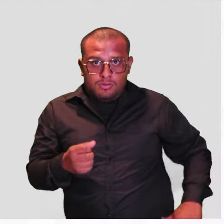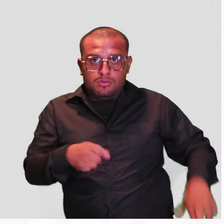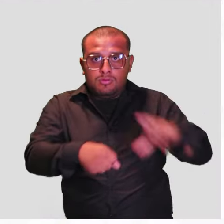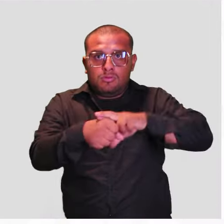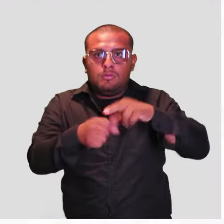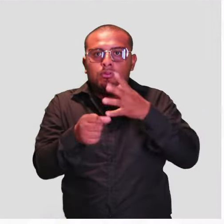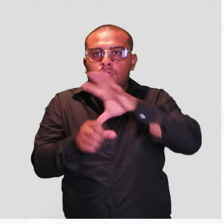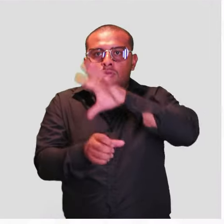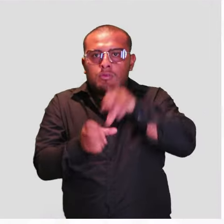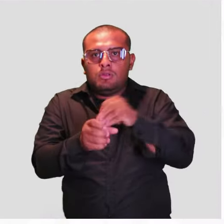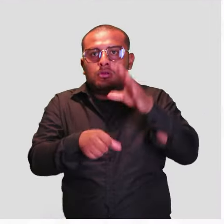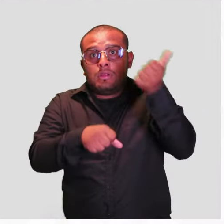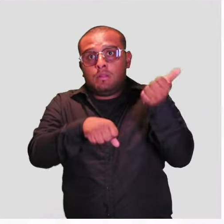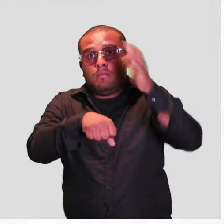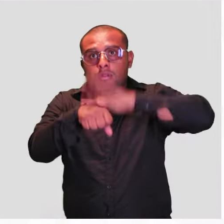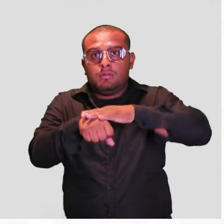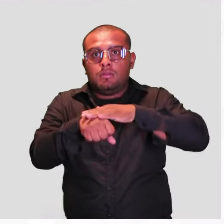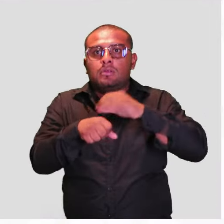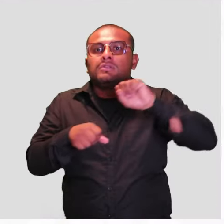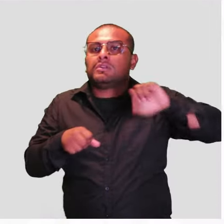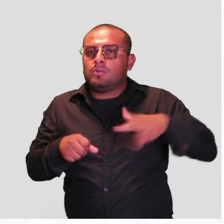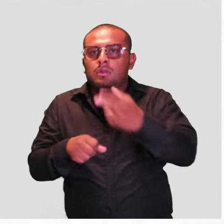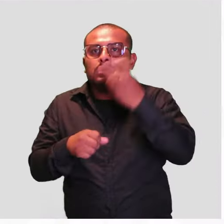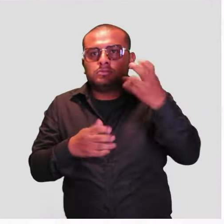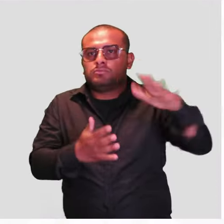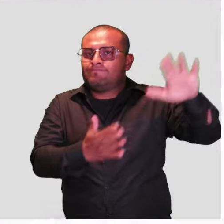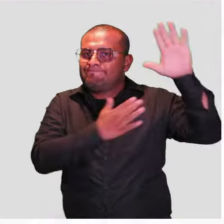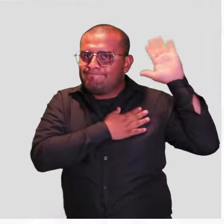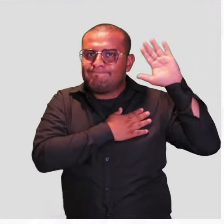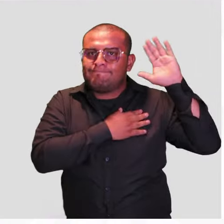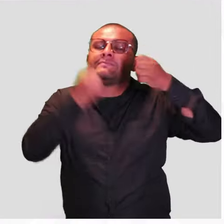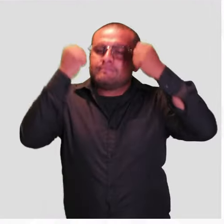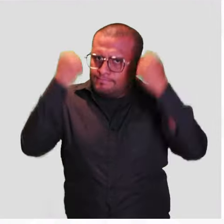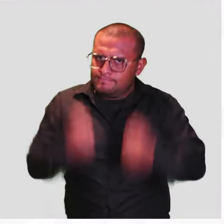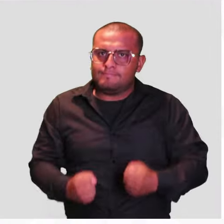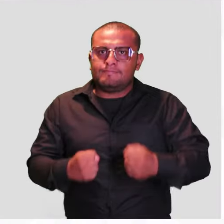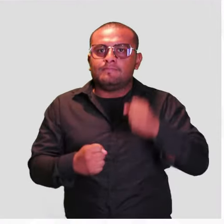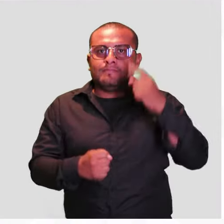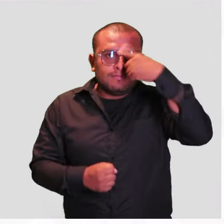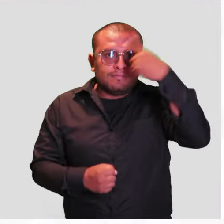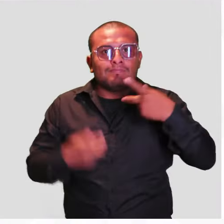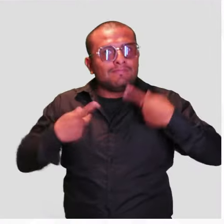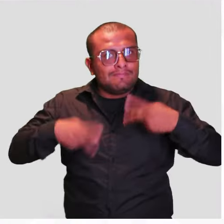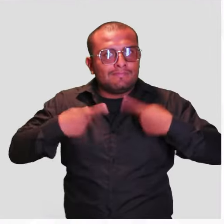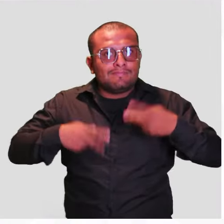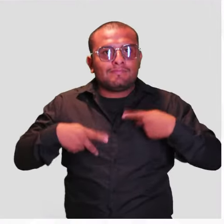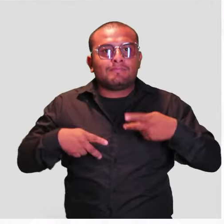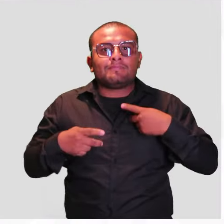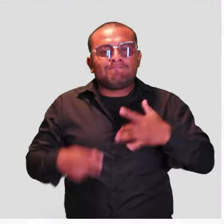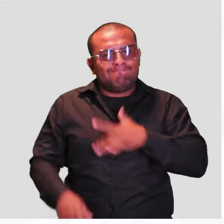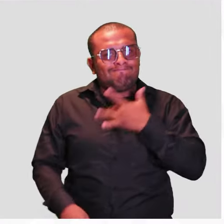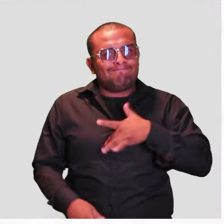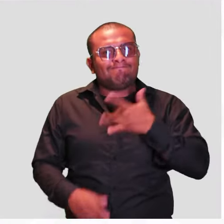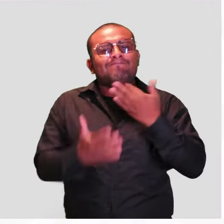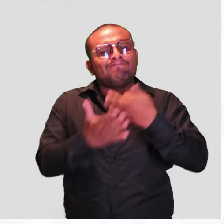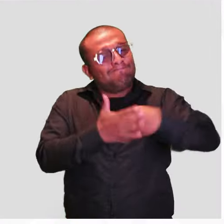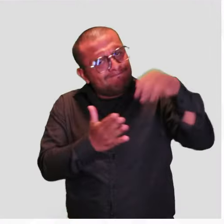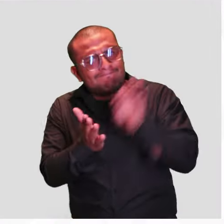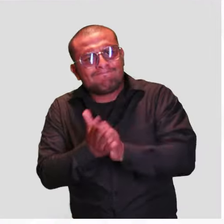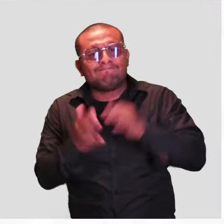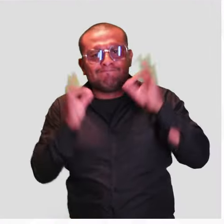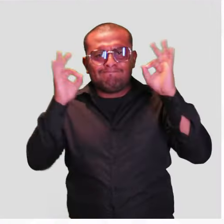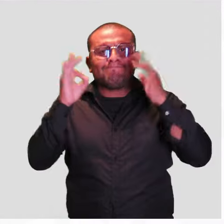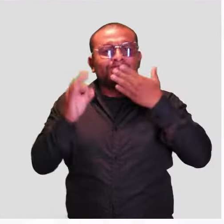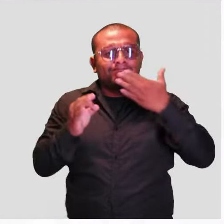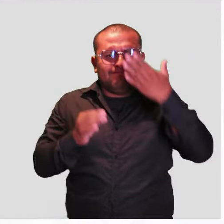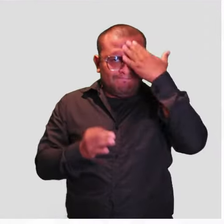personal sanjuanense. Eso es un compromiso y una garantía que tenemos para que la gente tenga el valor que tiene y se reconozca el gran talento que hay en San Juan del